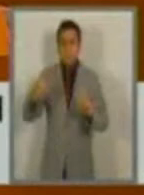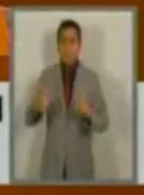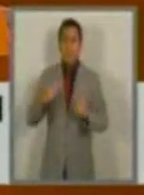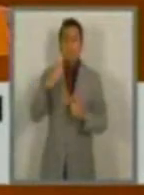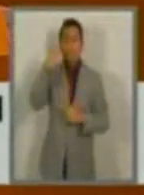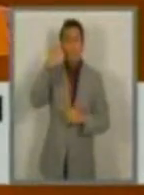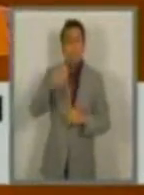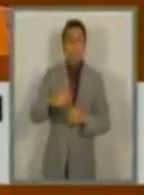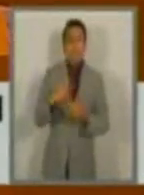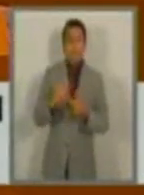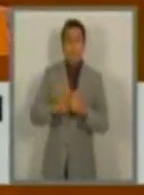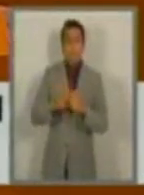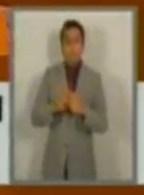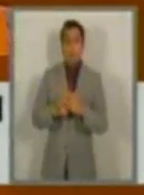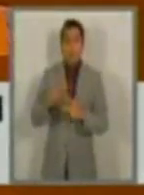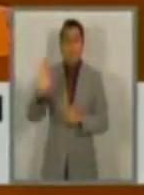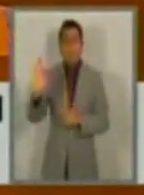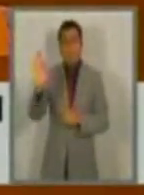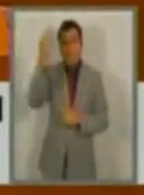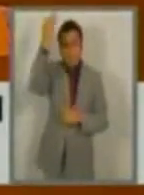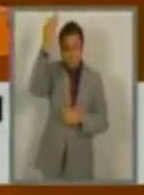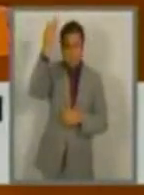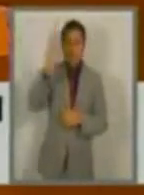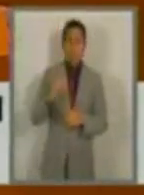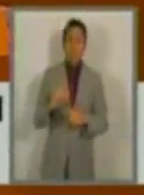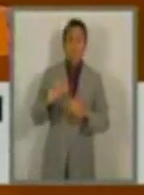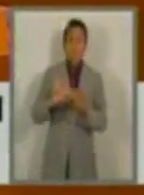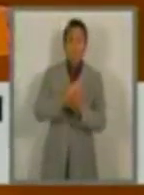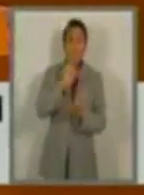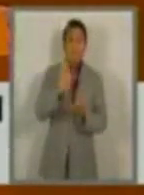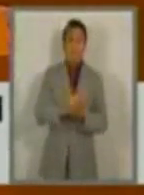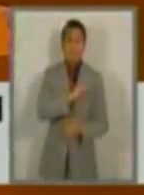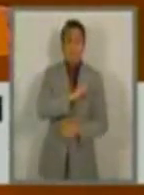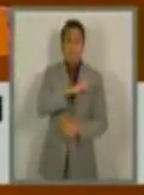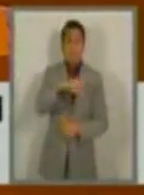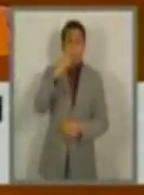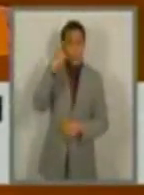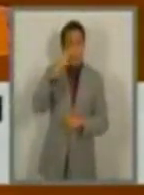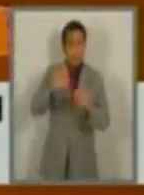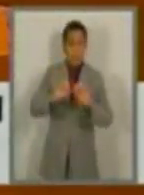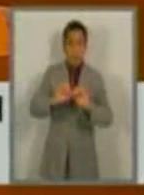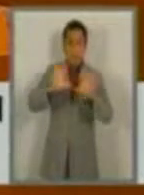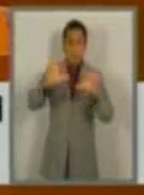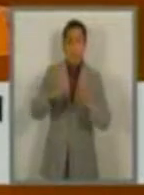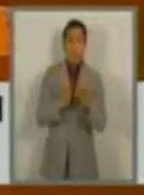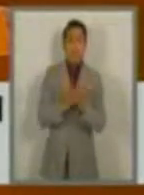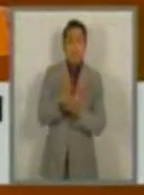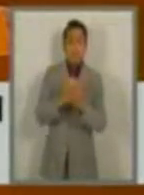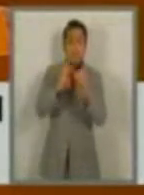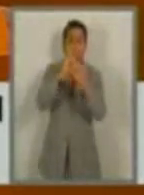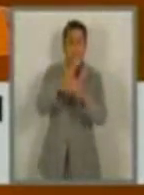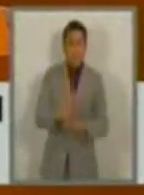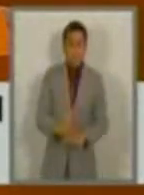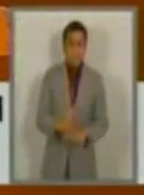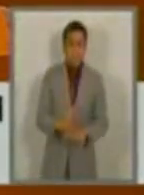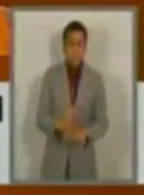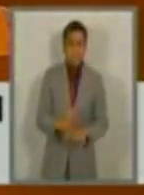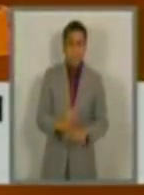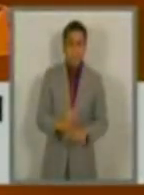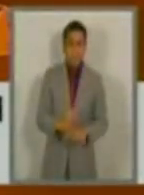Rendición de Cuentas de la Federación y la Ley General de Transparencia y Acceso a la Información Pública. Los